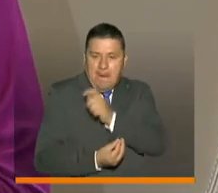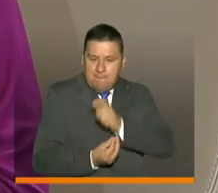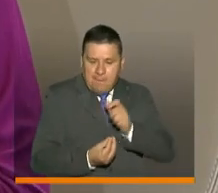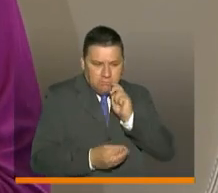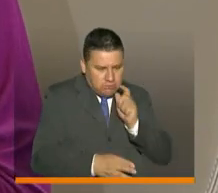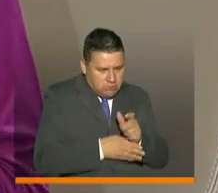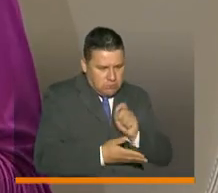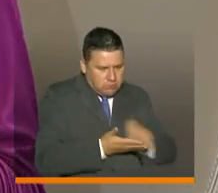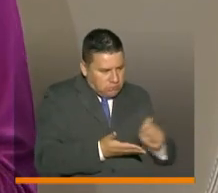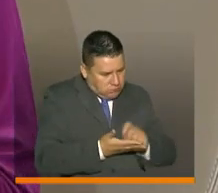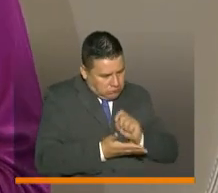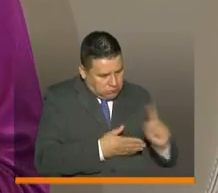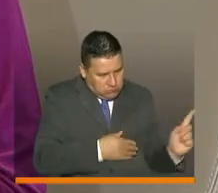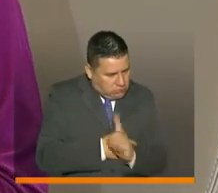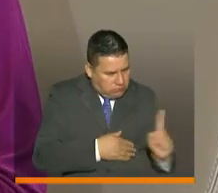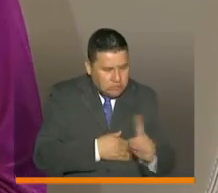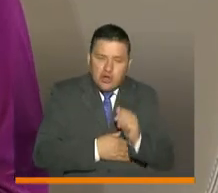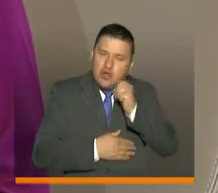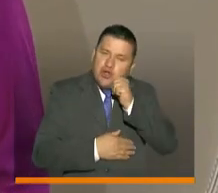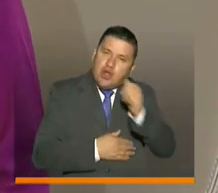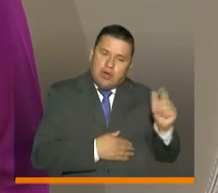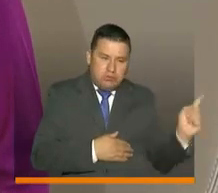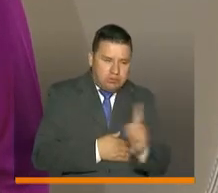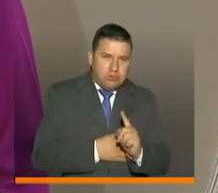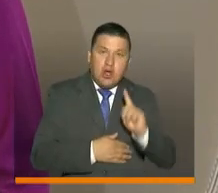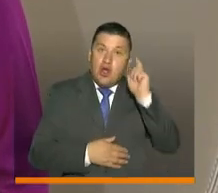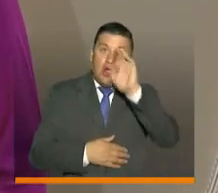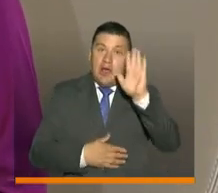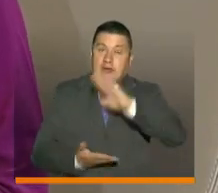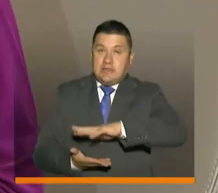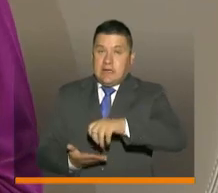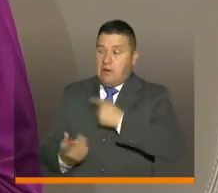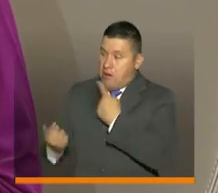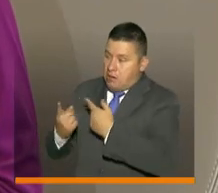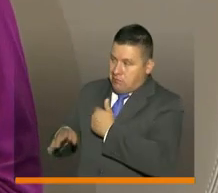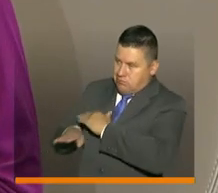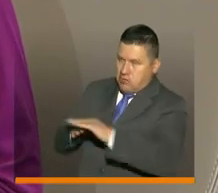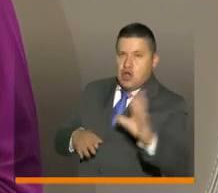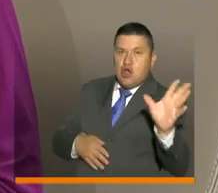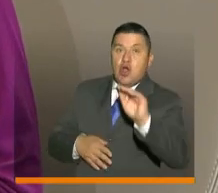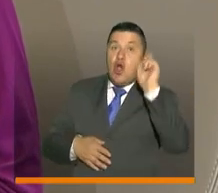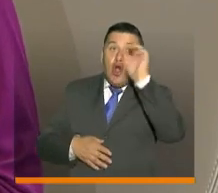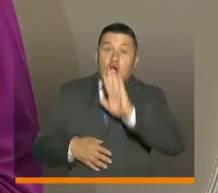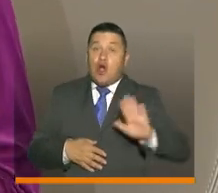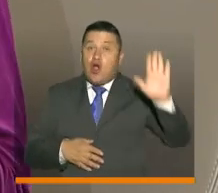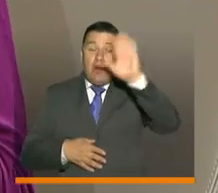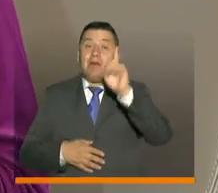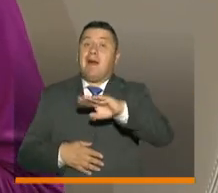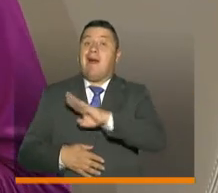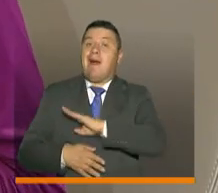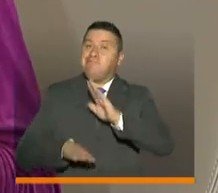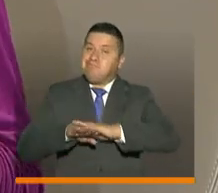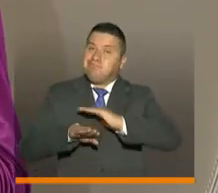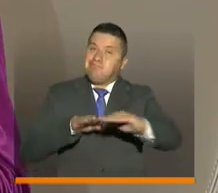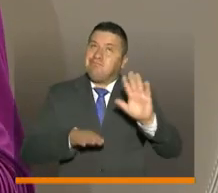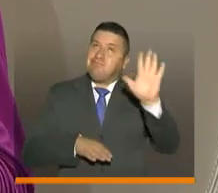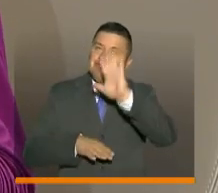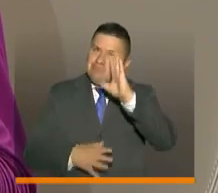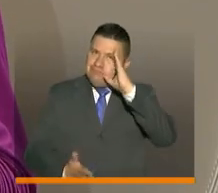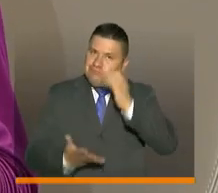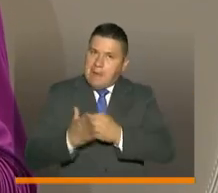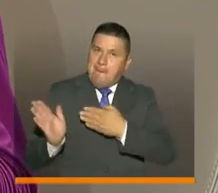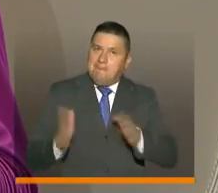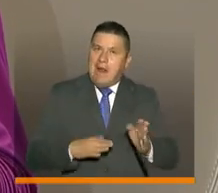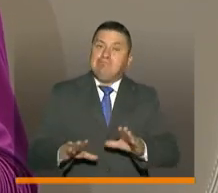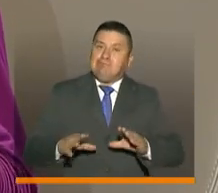uno de los secretarios de educación, como estaba hablando aquí con el gobernador de Santander, y es la invitación a todos los gobernadores y alcaldes a poder tener muy concreto este